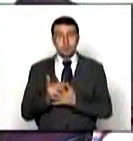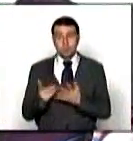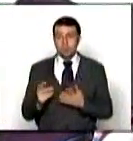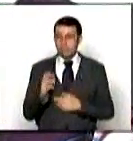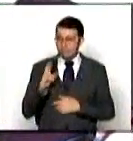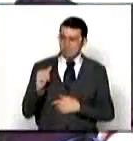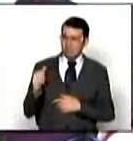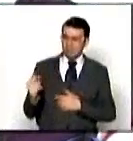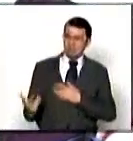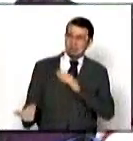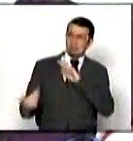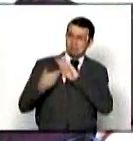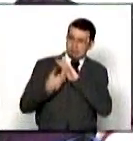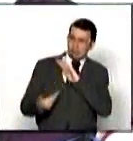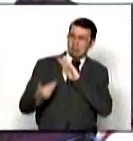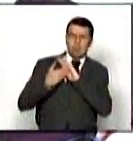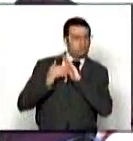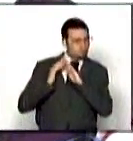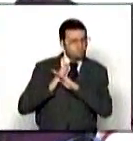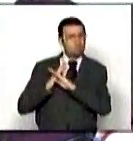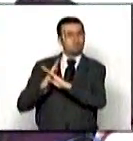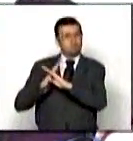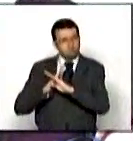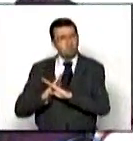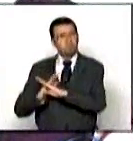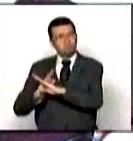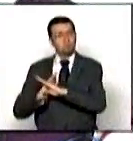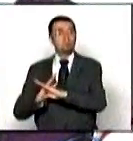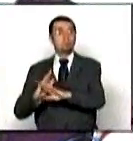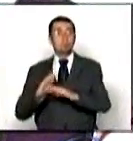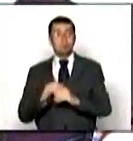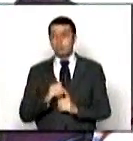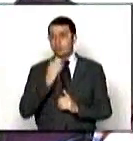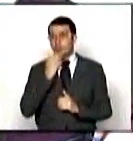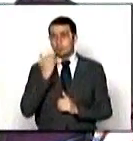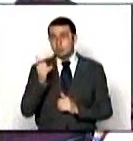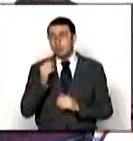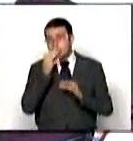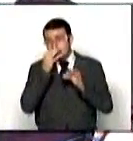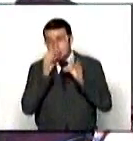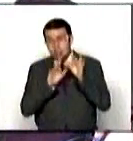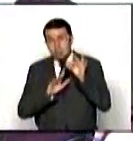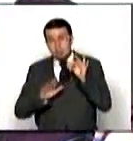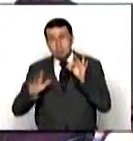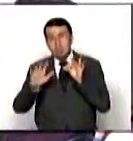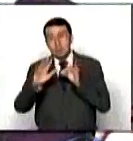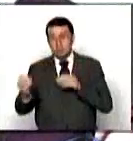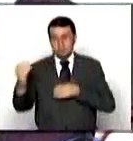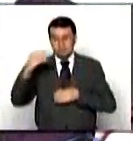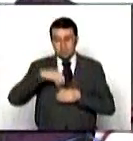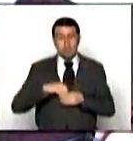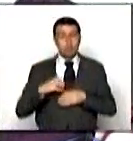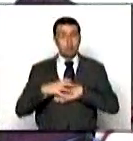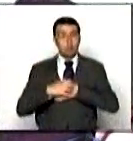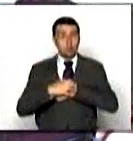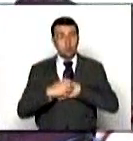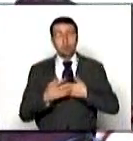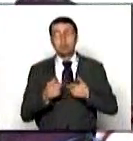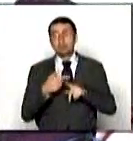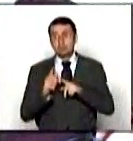entrar en él y atacarnos. Es decir, a nosotros pueden atacarnos virus, hongos,